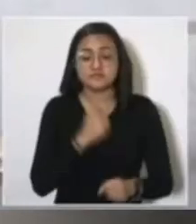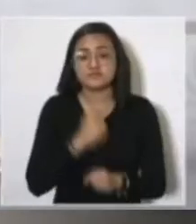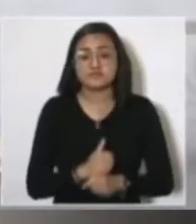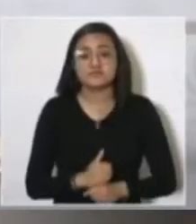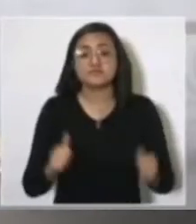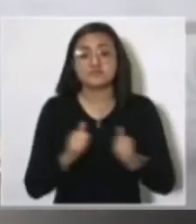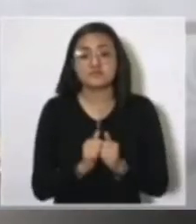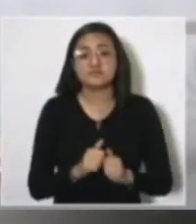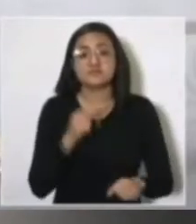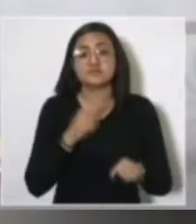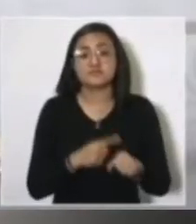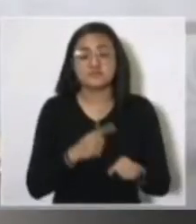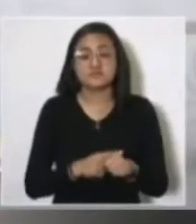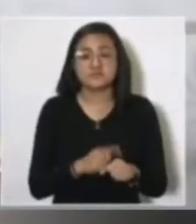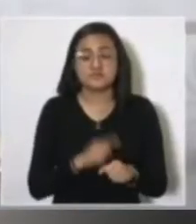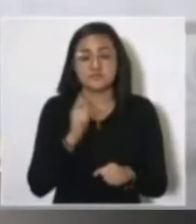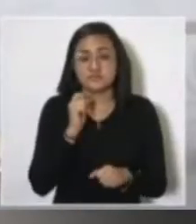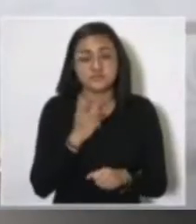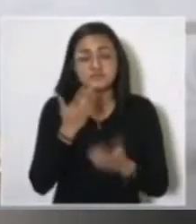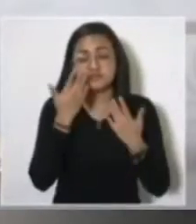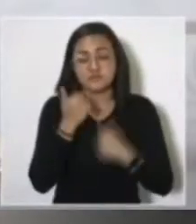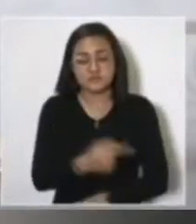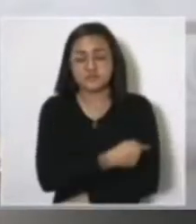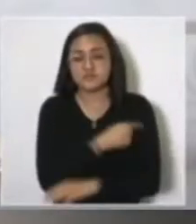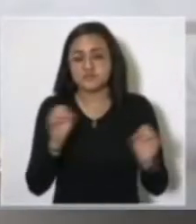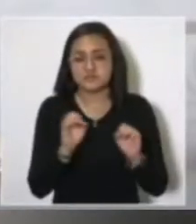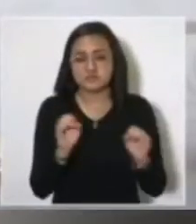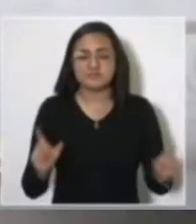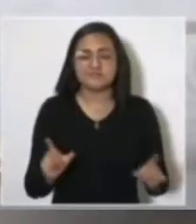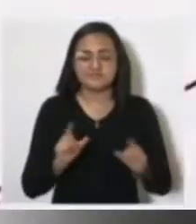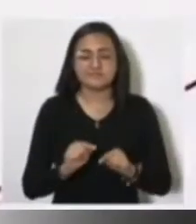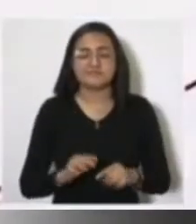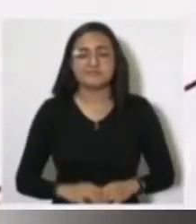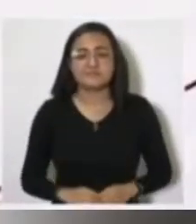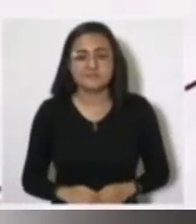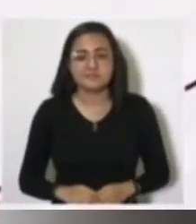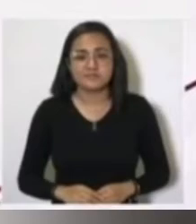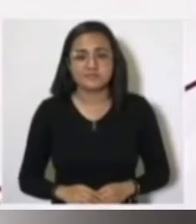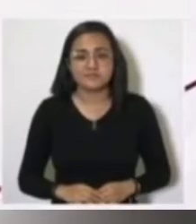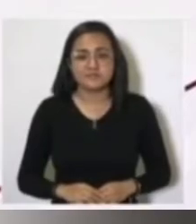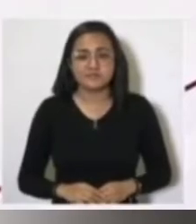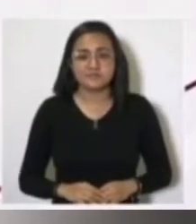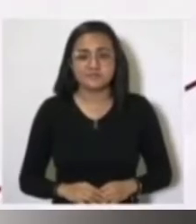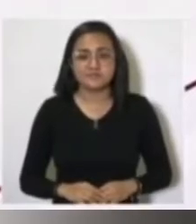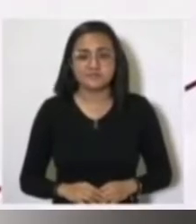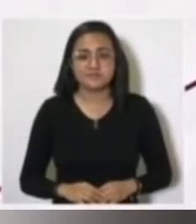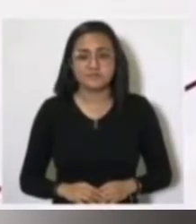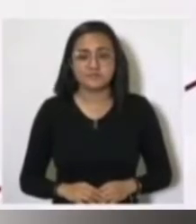con comorbilidades y no estaba vacunado es cuanto gobernador o sea doctor vencimos al aquí